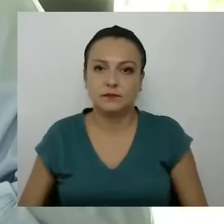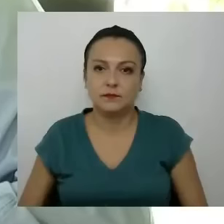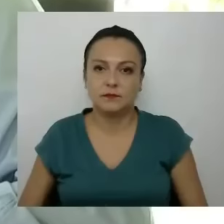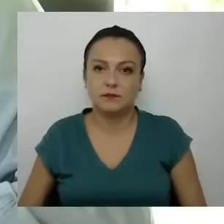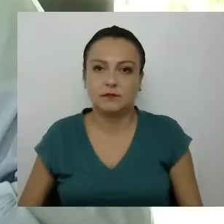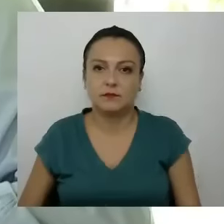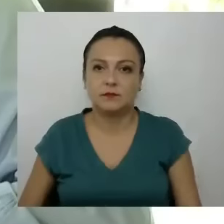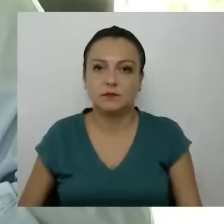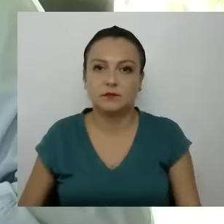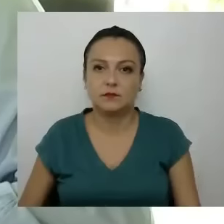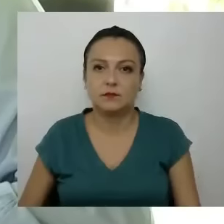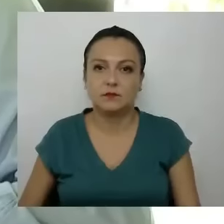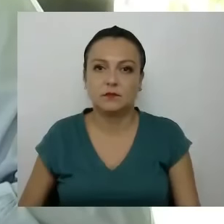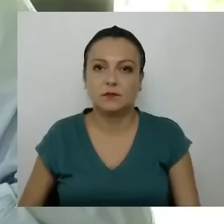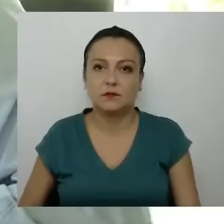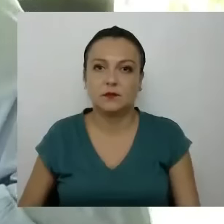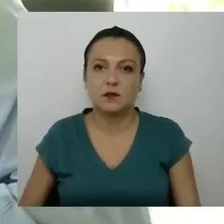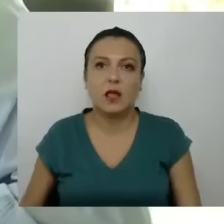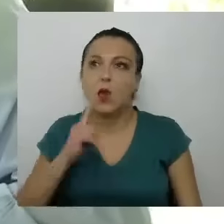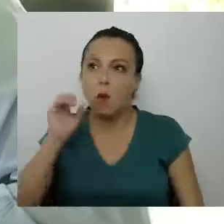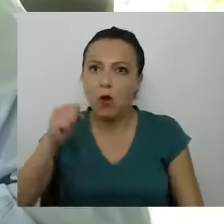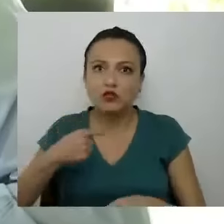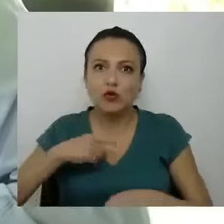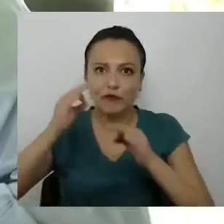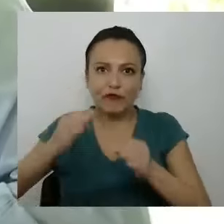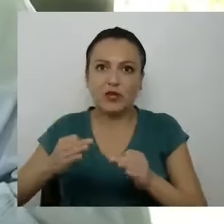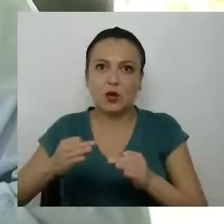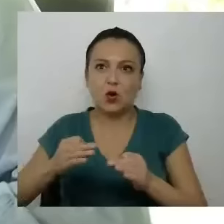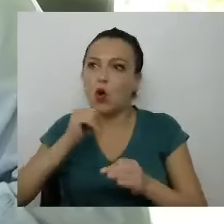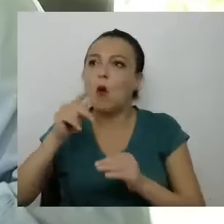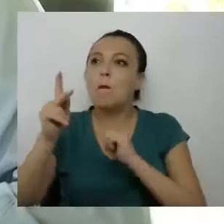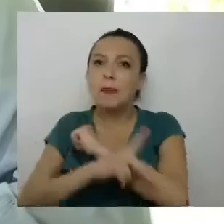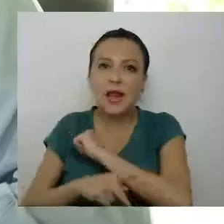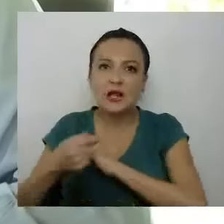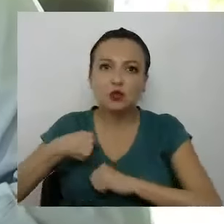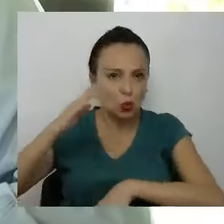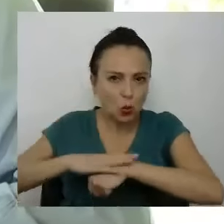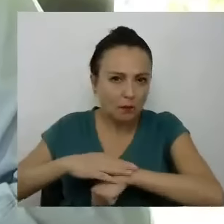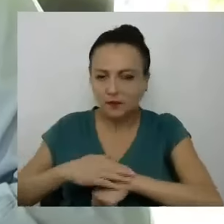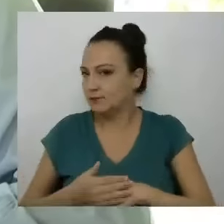no ha habido hacia mí ninguna acusación que prospere penalmente.